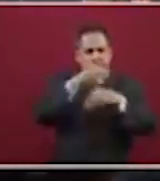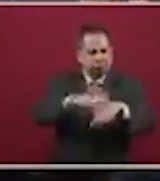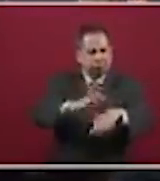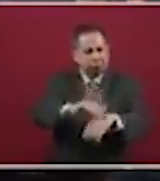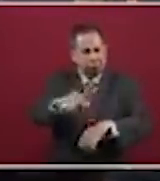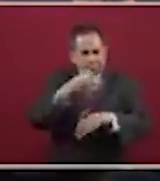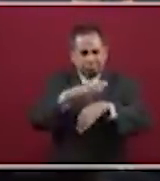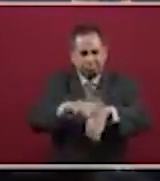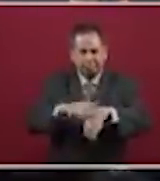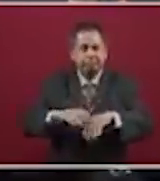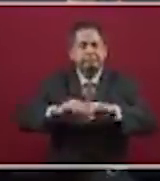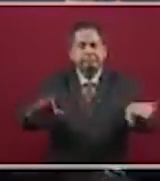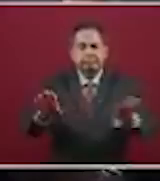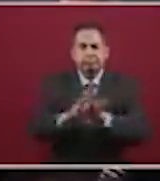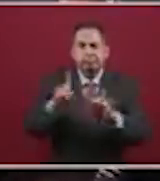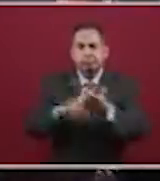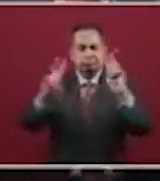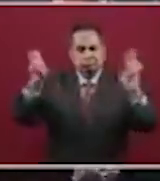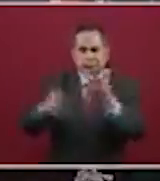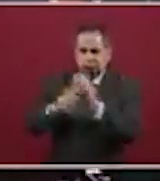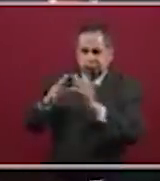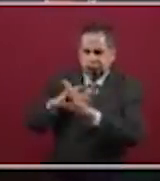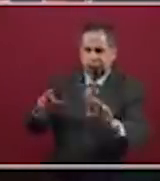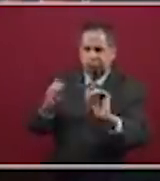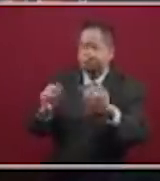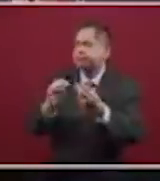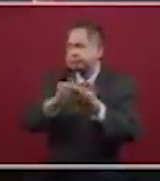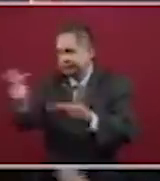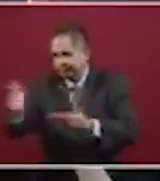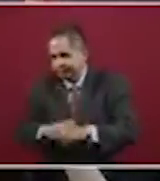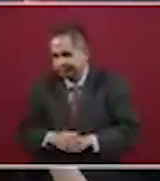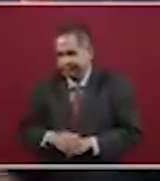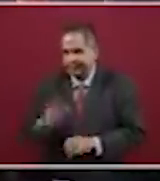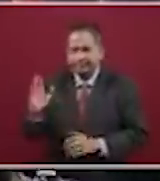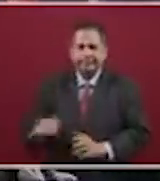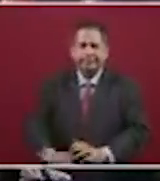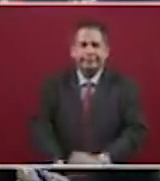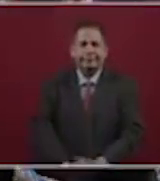lo de la conferencia para el tema migratorio. Muchas gracias.